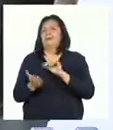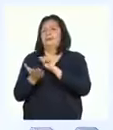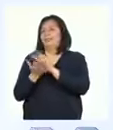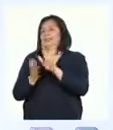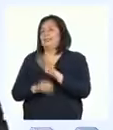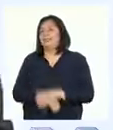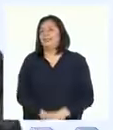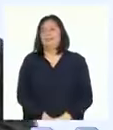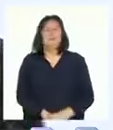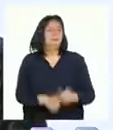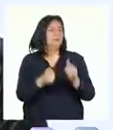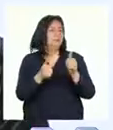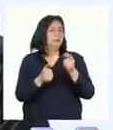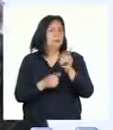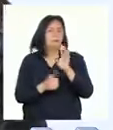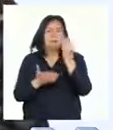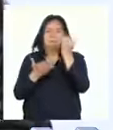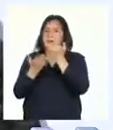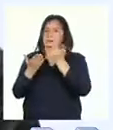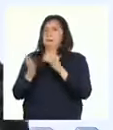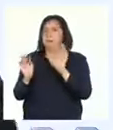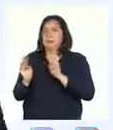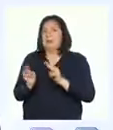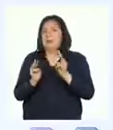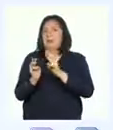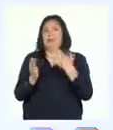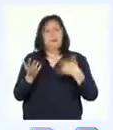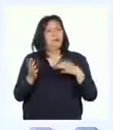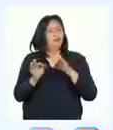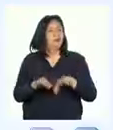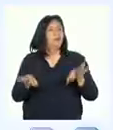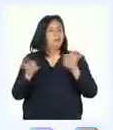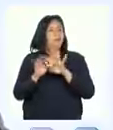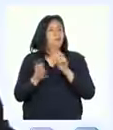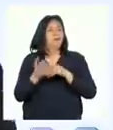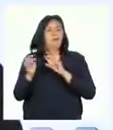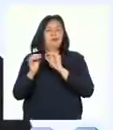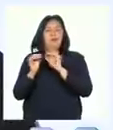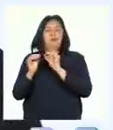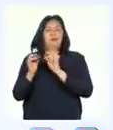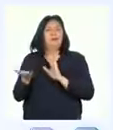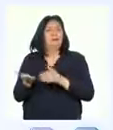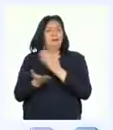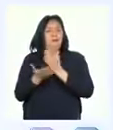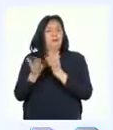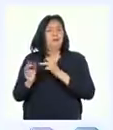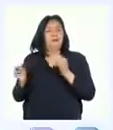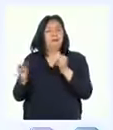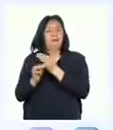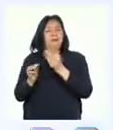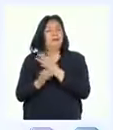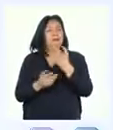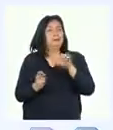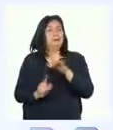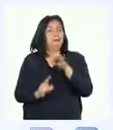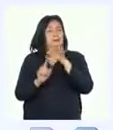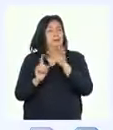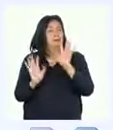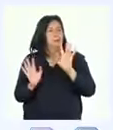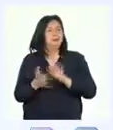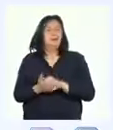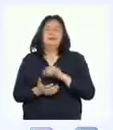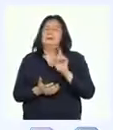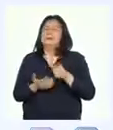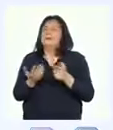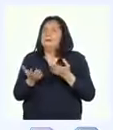gratis. Realizar un gráfico es una estrategia muy importante para resolver problemas matemáticos y es especialmente útil para